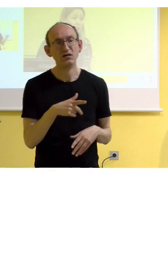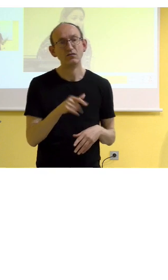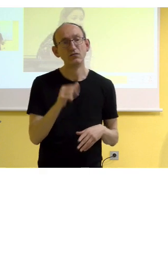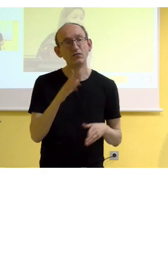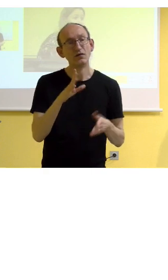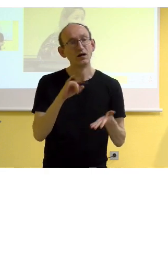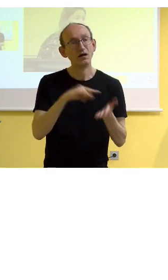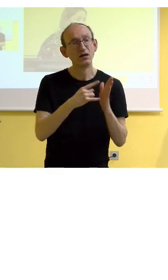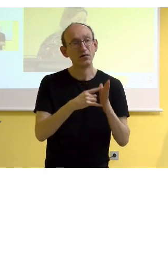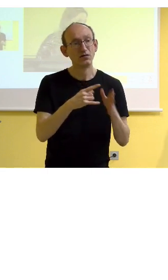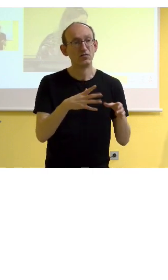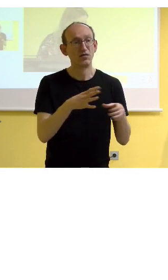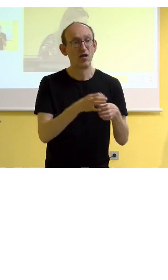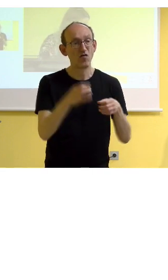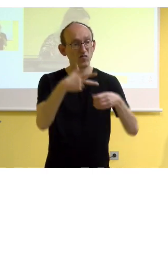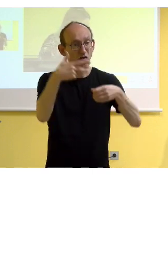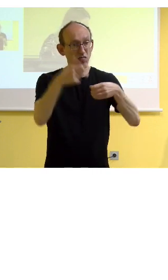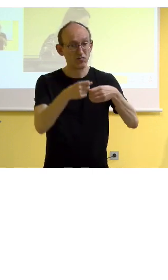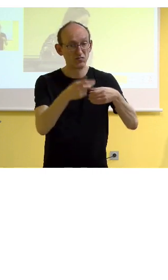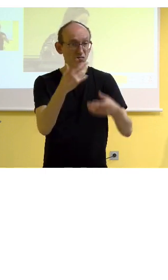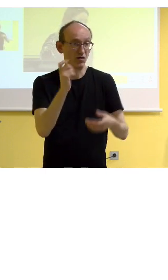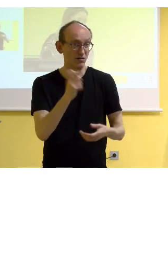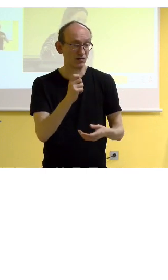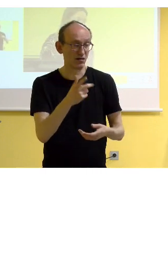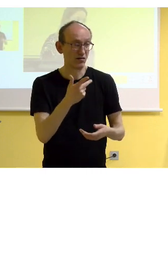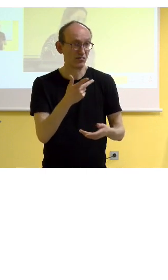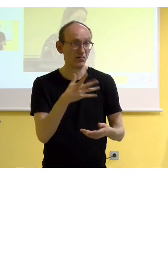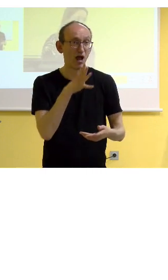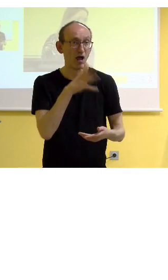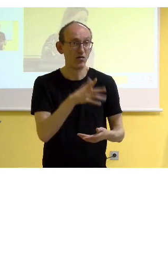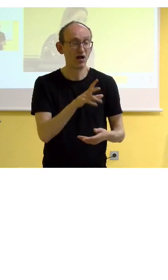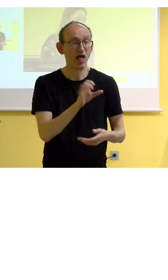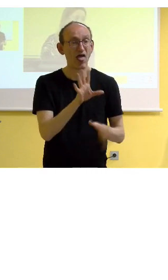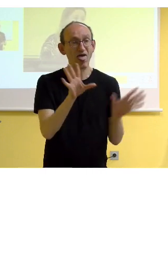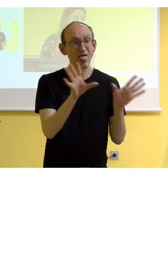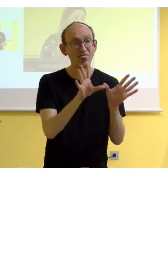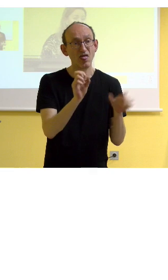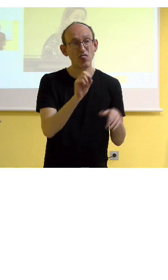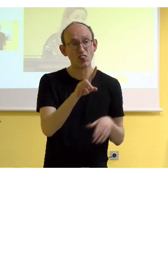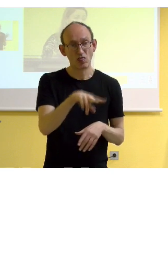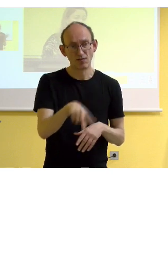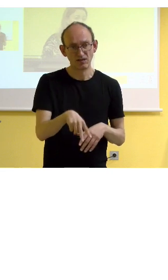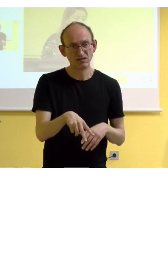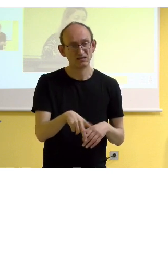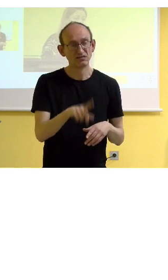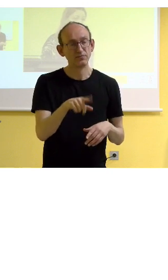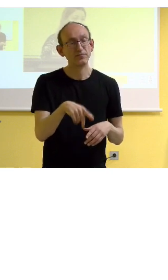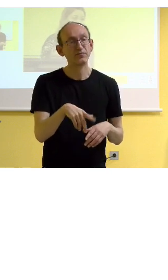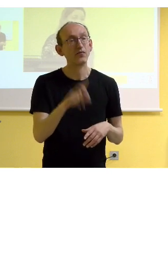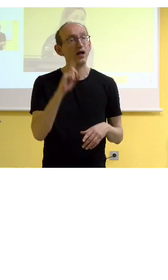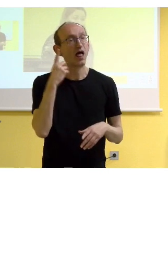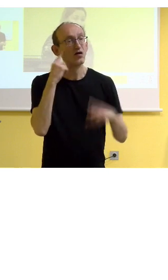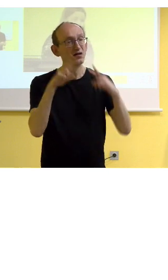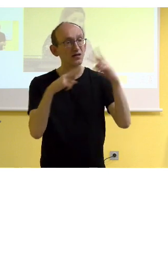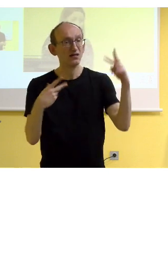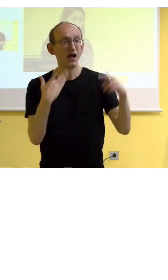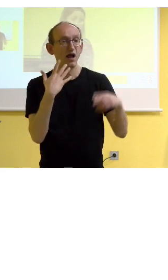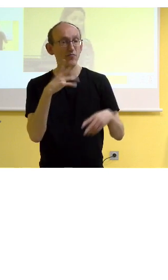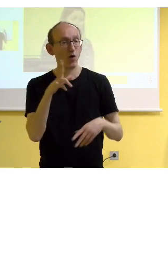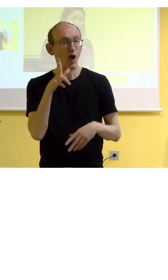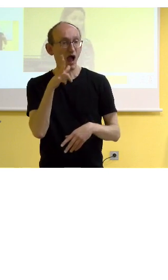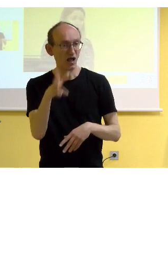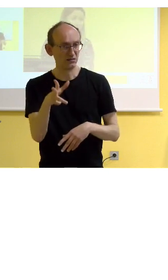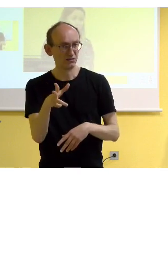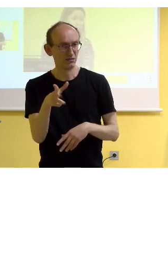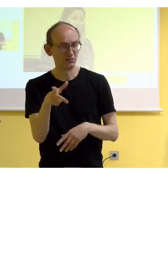fecundación in vitro habitual, para que comparéis, más o menos ahora está entre 10 y 12 meses. Para un diagnóstico genético, como es la corea de Huntington,